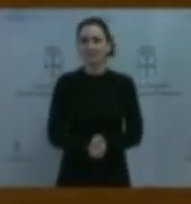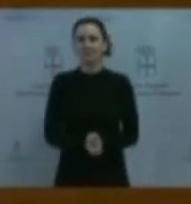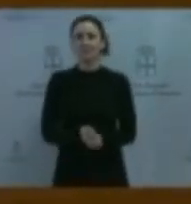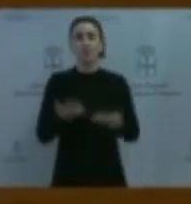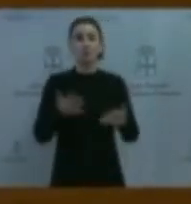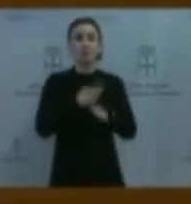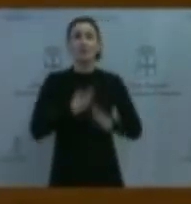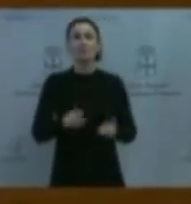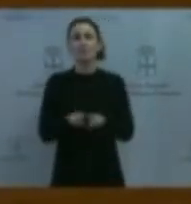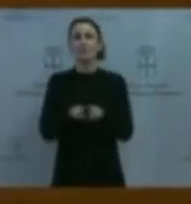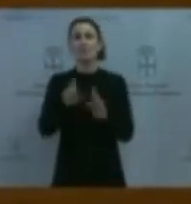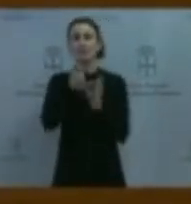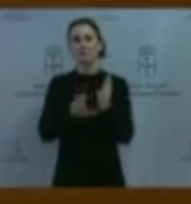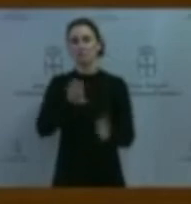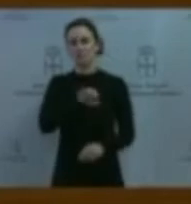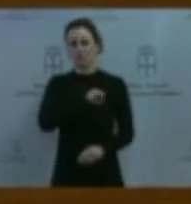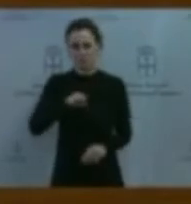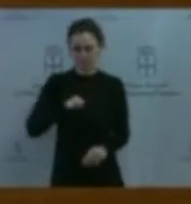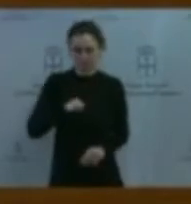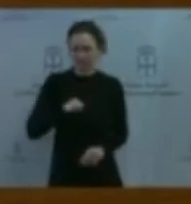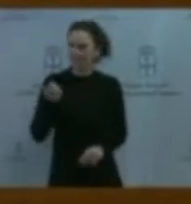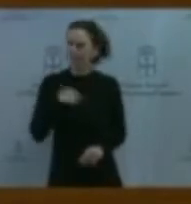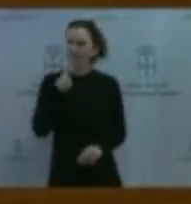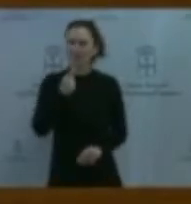más ocasiones. 3 consideraciones.